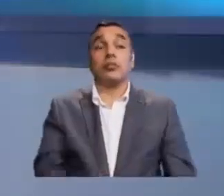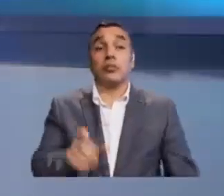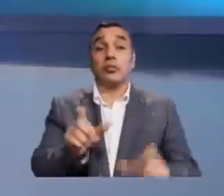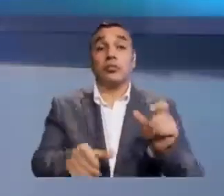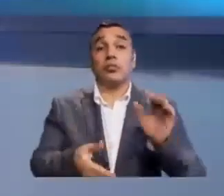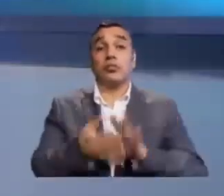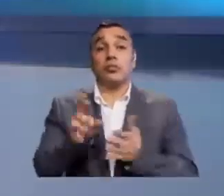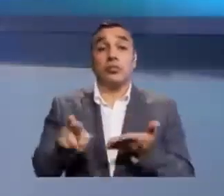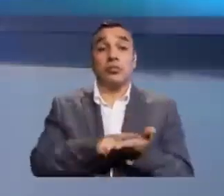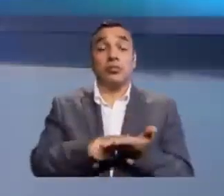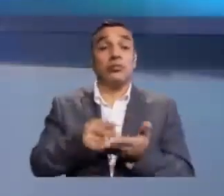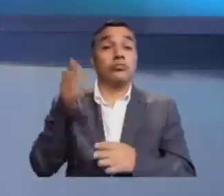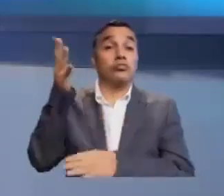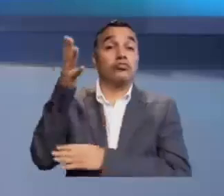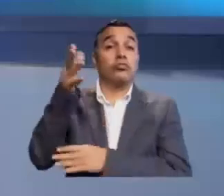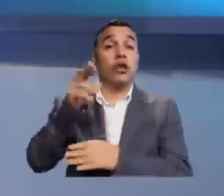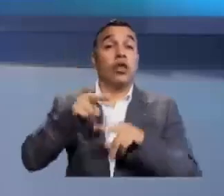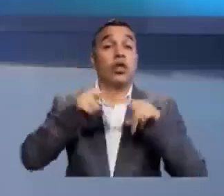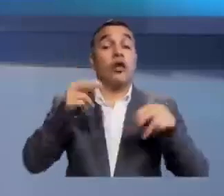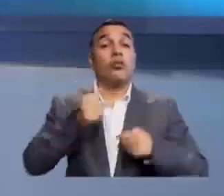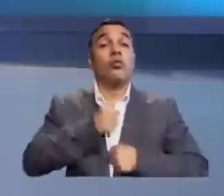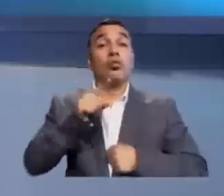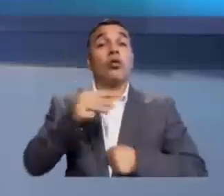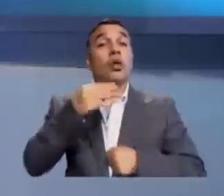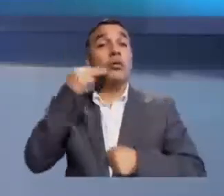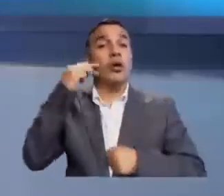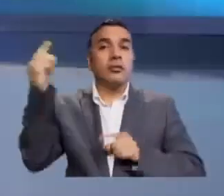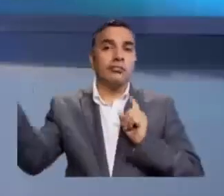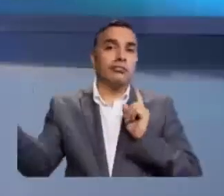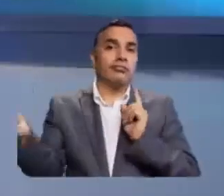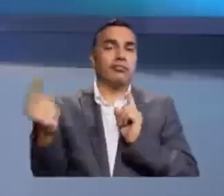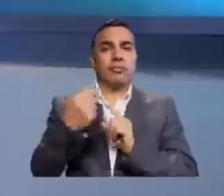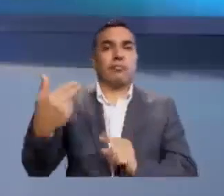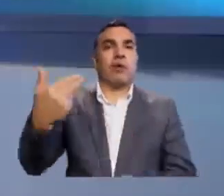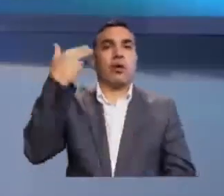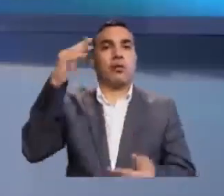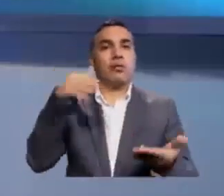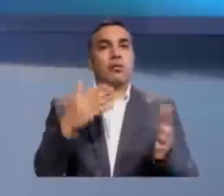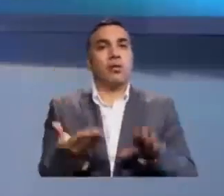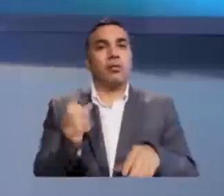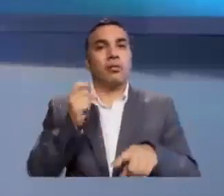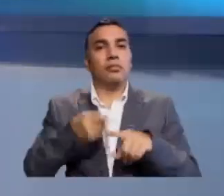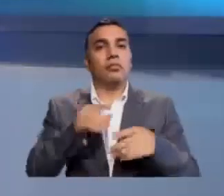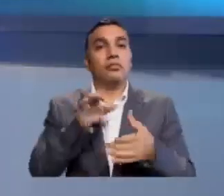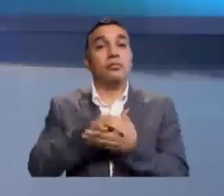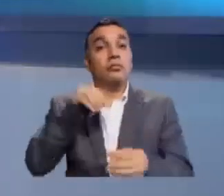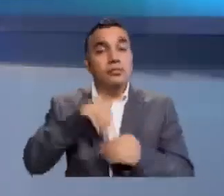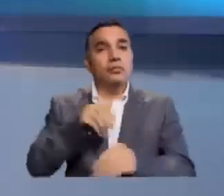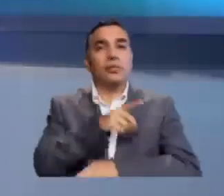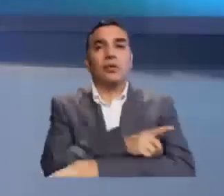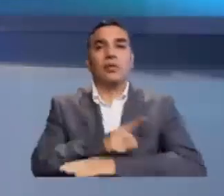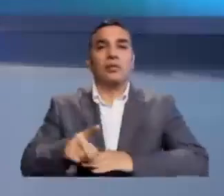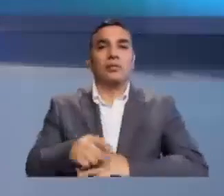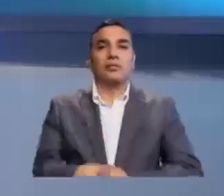una charla promocional de un producto natural, una madre fue asesinada por su expareja en Daule.